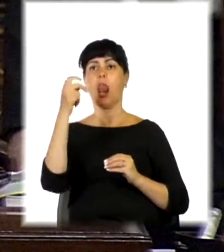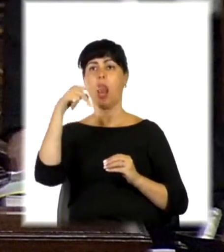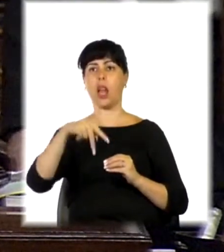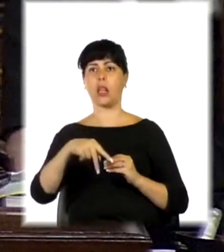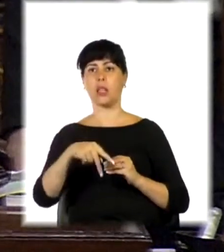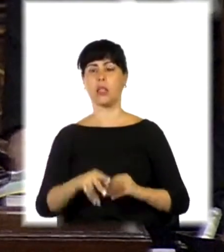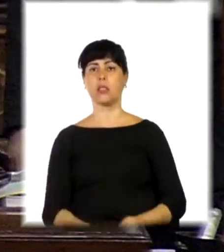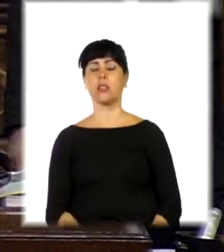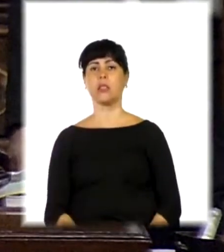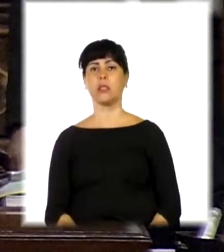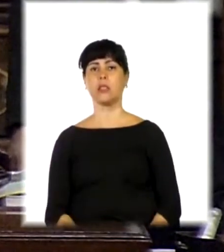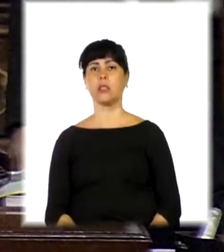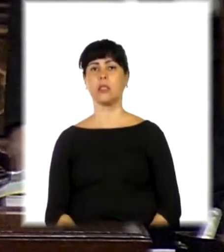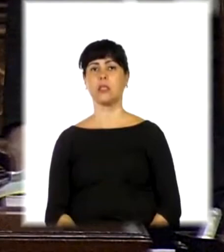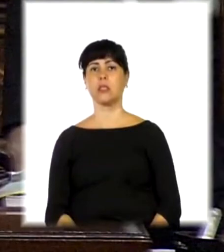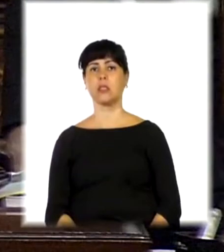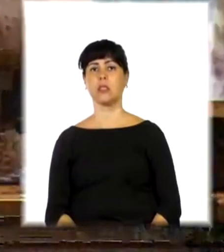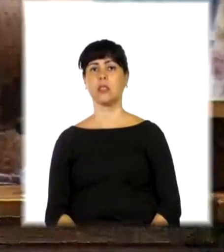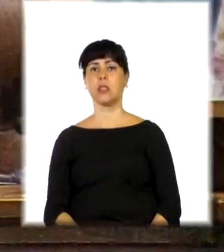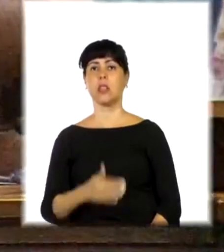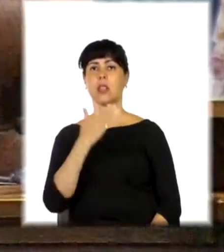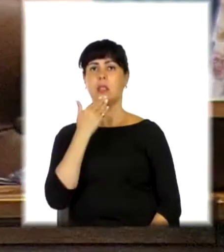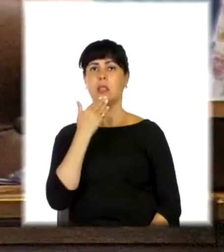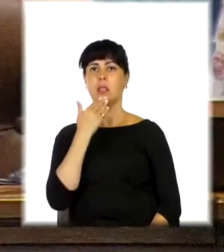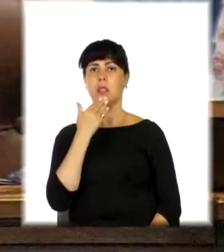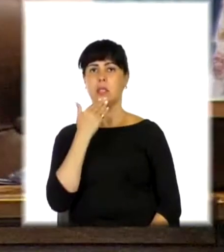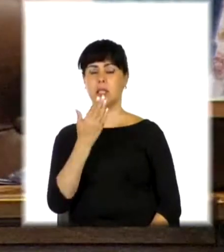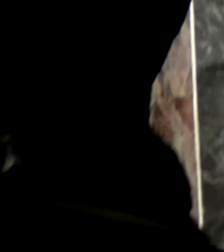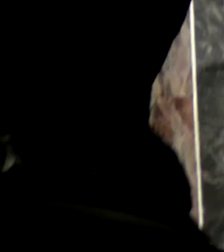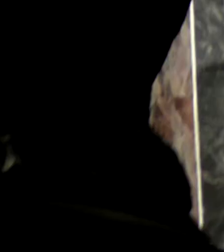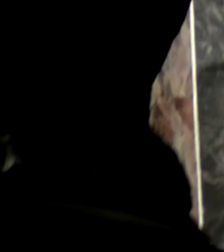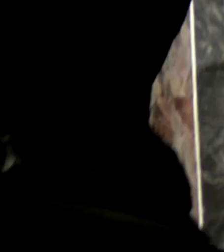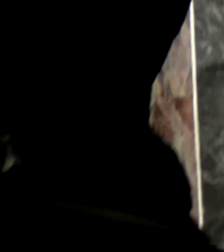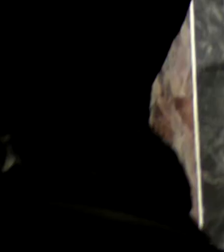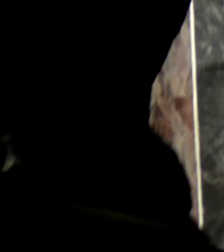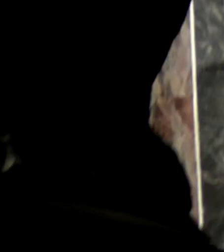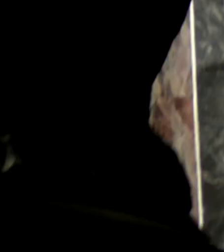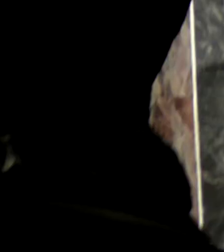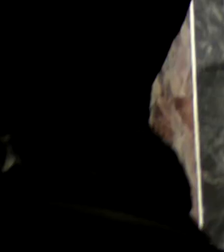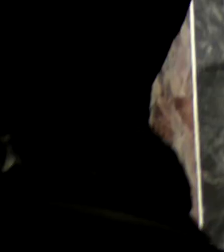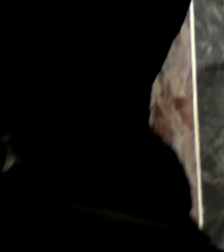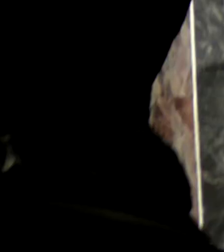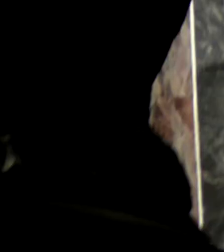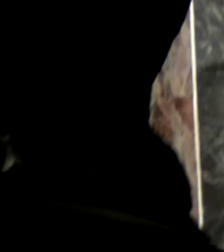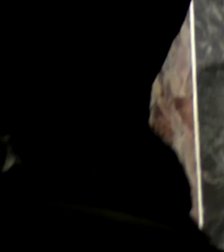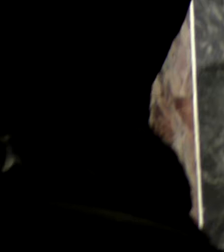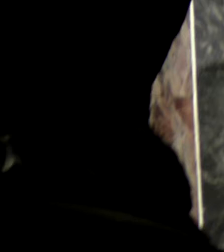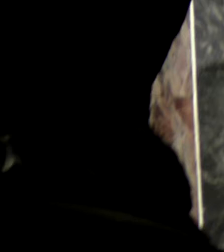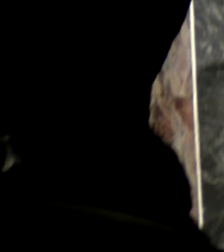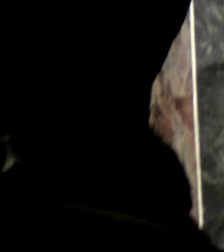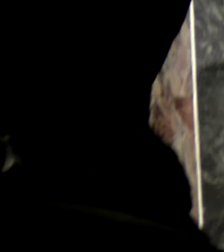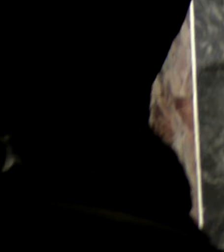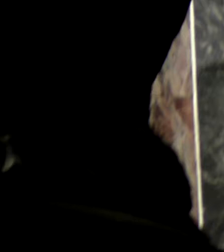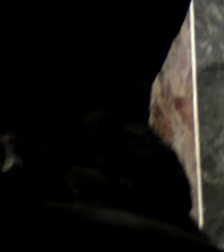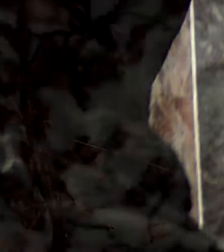palabra gracias señor presidente este proyecto que estamos informando se